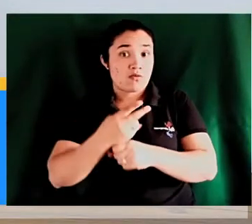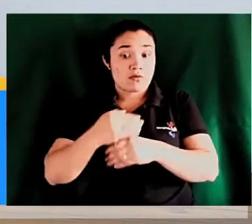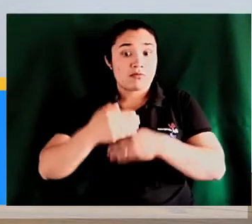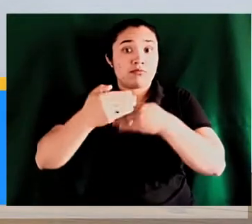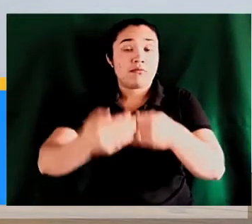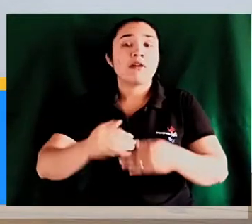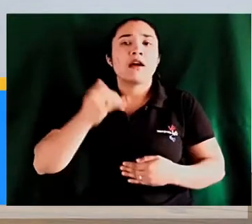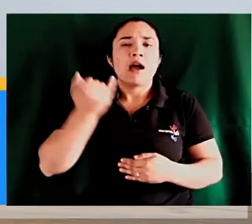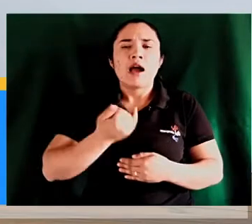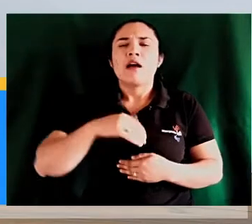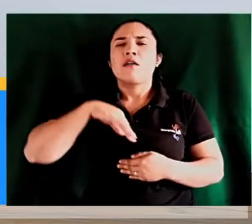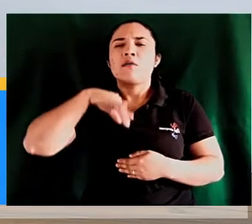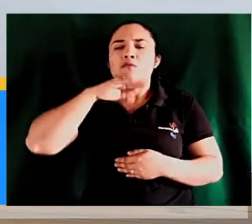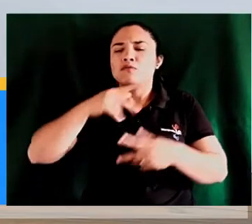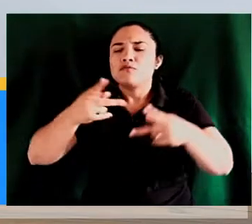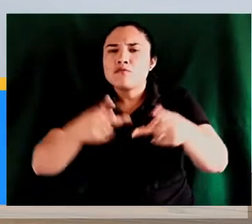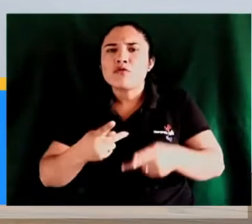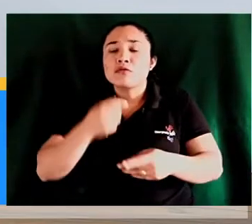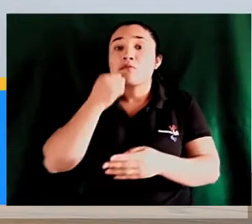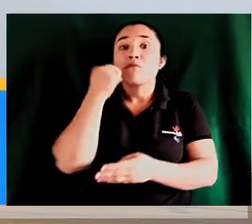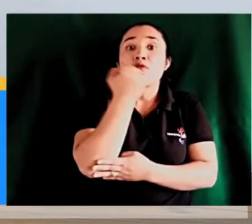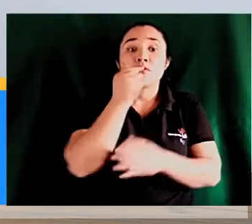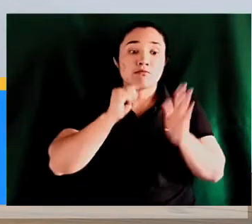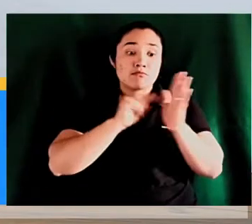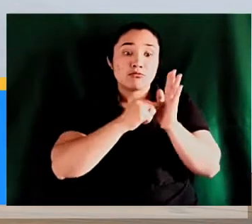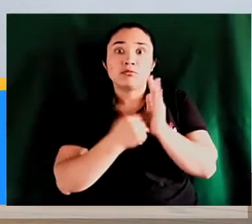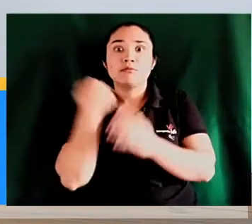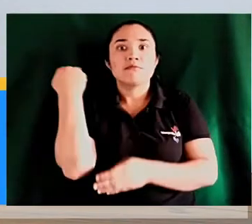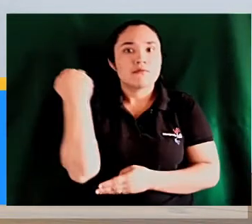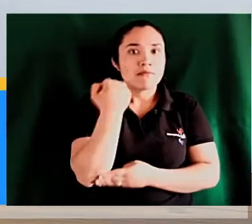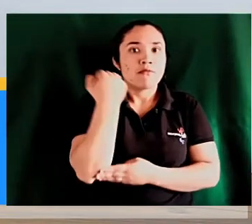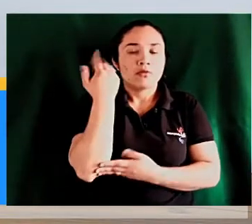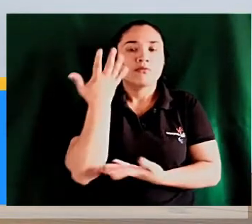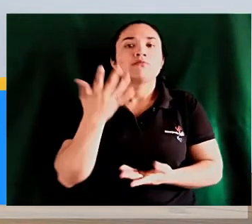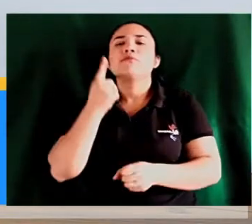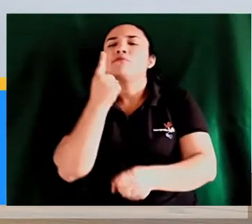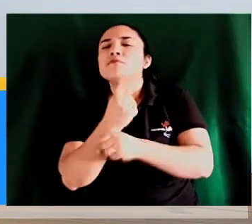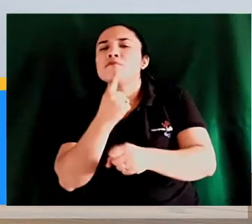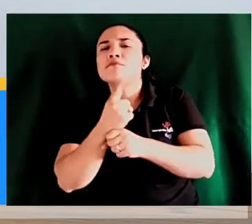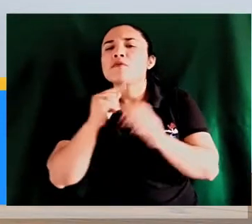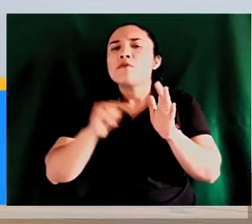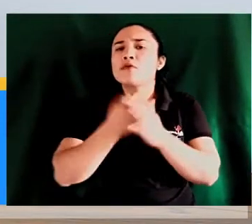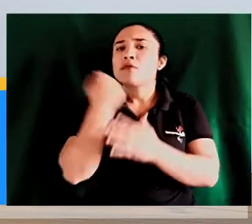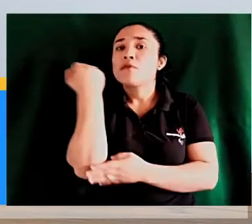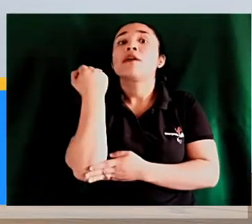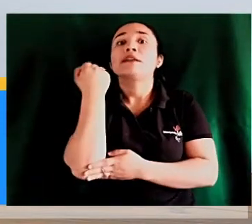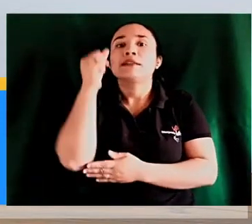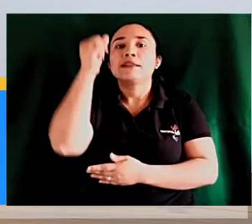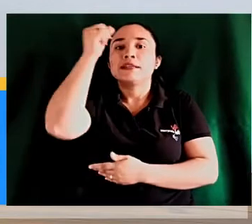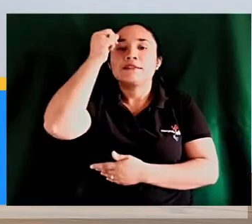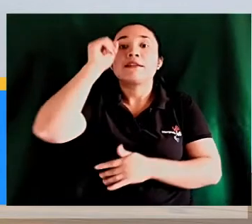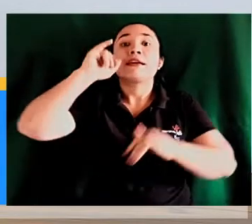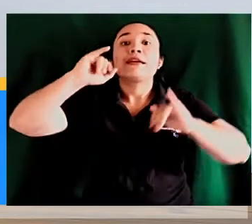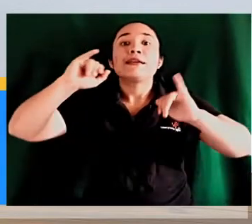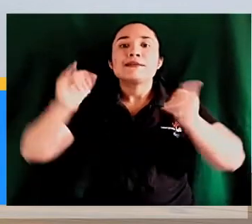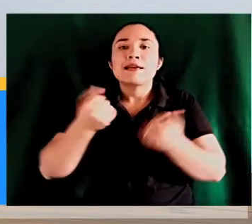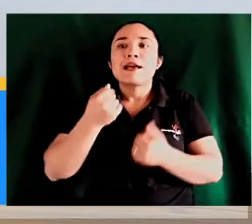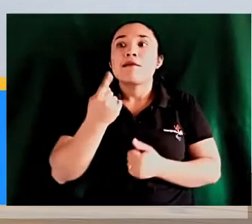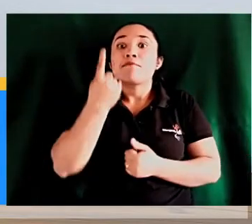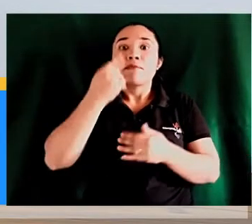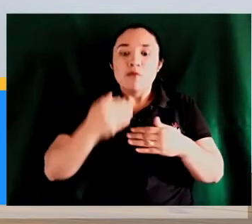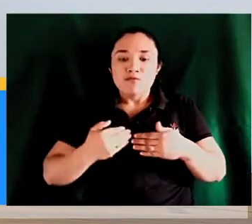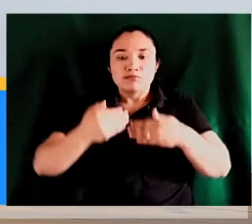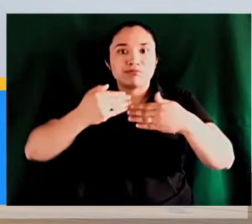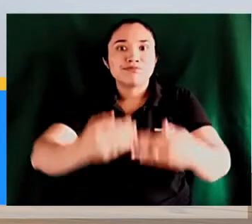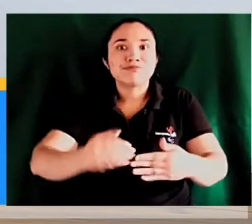segunda etapa viene cargado de proyectos muy importantes y de logros muy importantes el primer logro más importante es haber